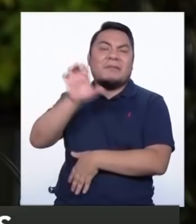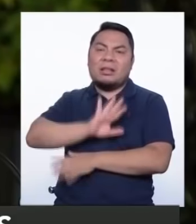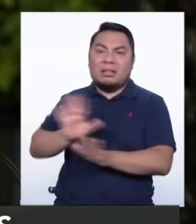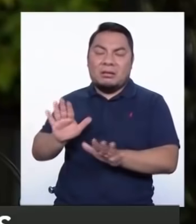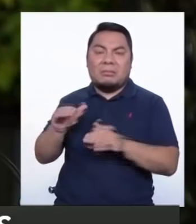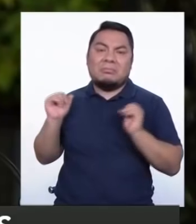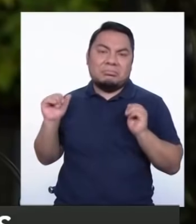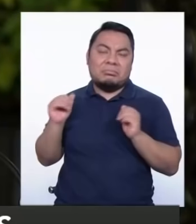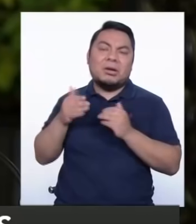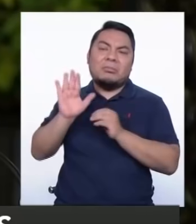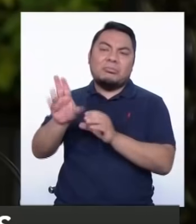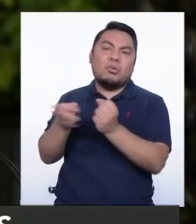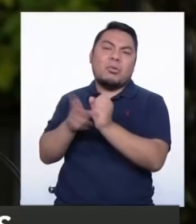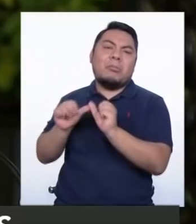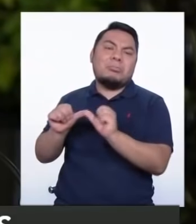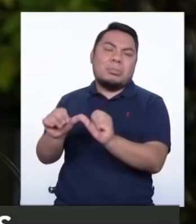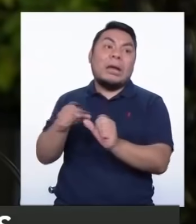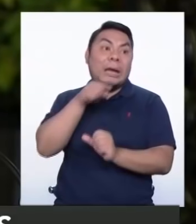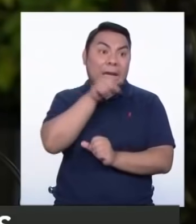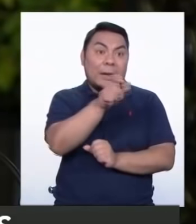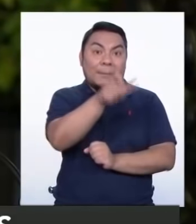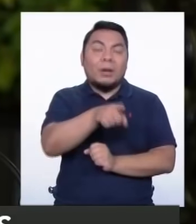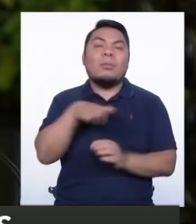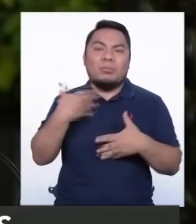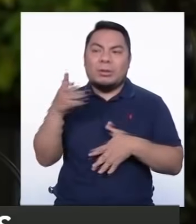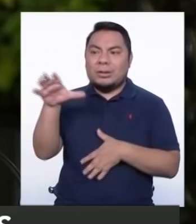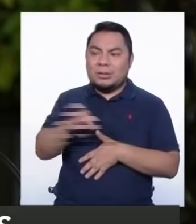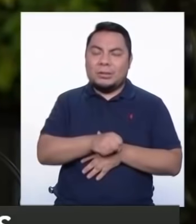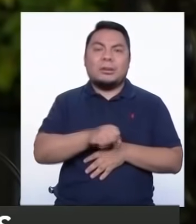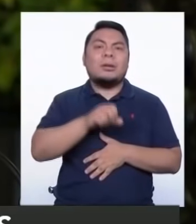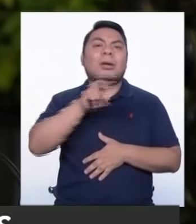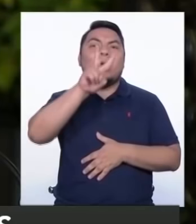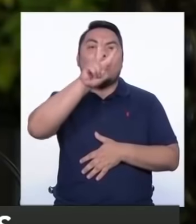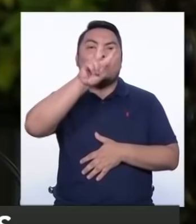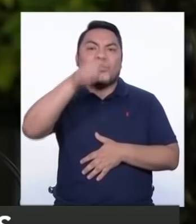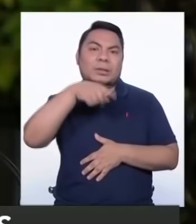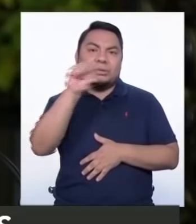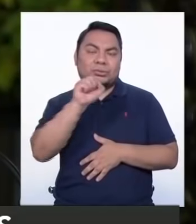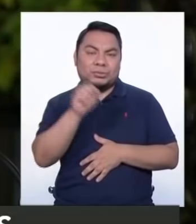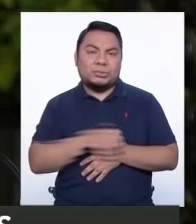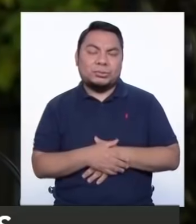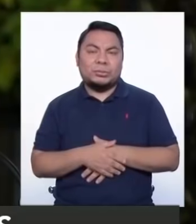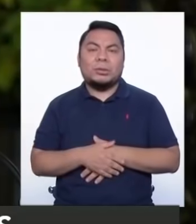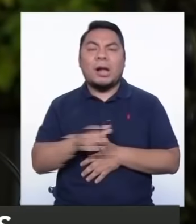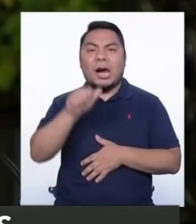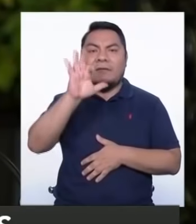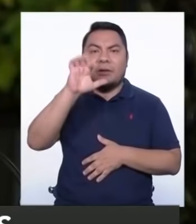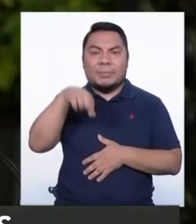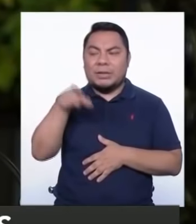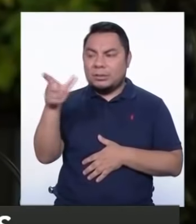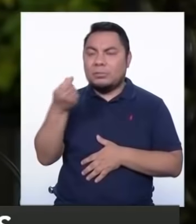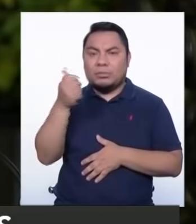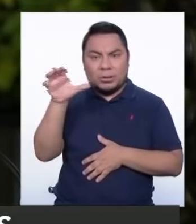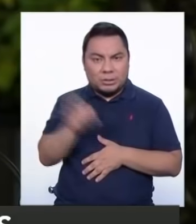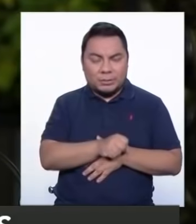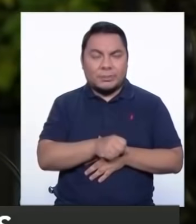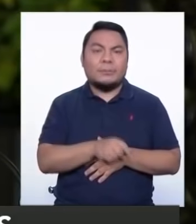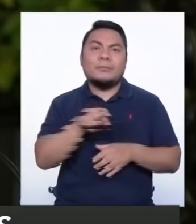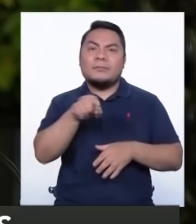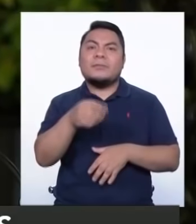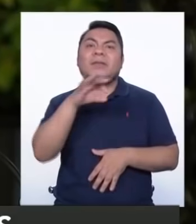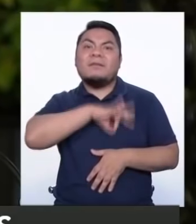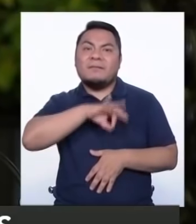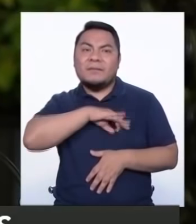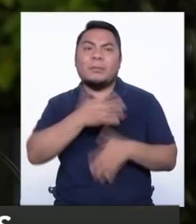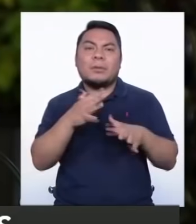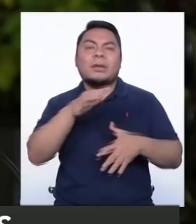puedan acceder a su fondo de pensiones por 2.000 soles, a su fondo privado de pensiones. Esto beneficiaría aproximadamente